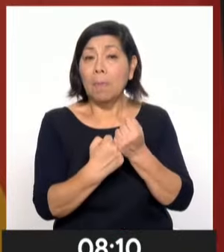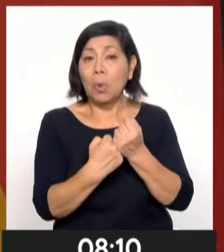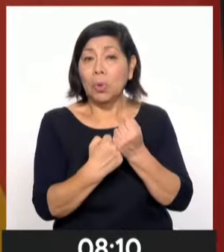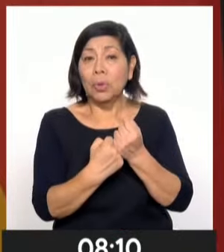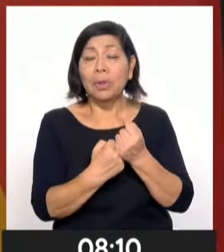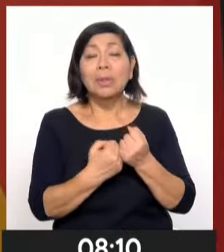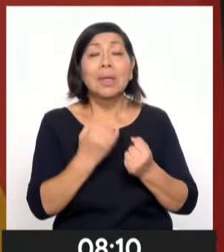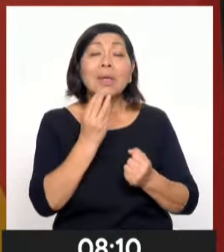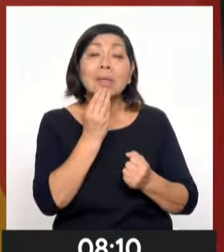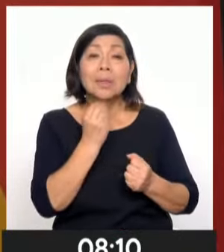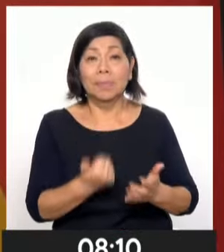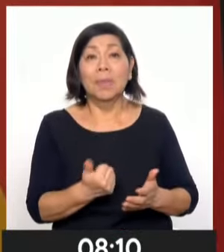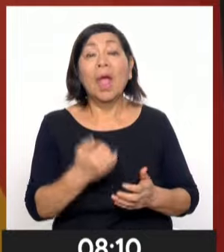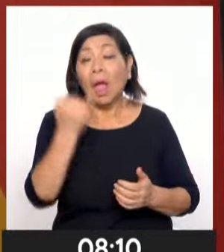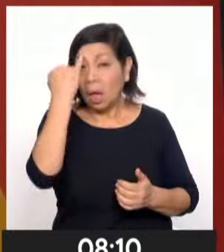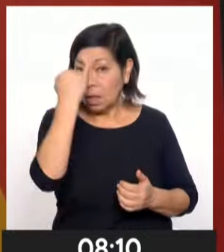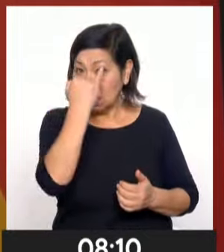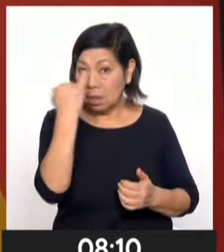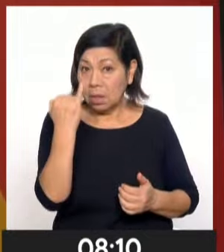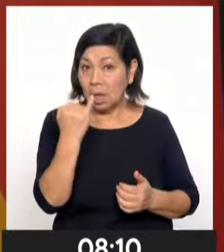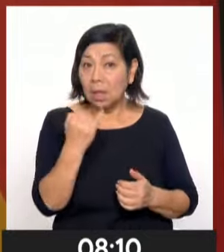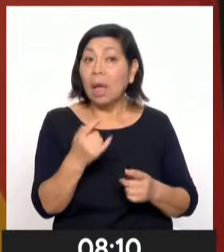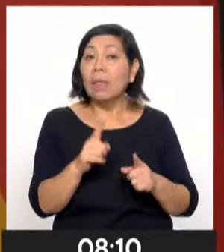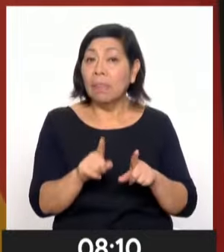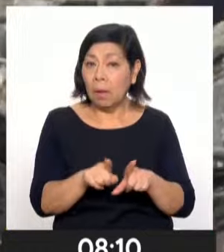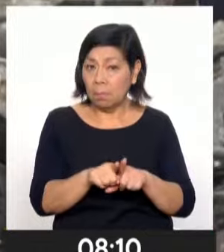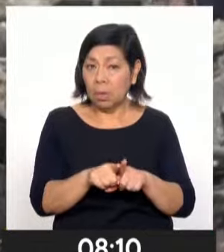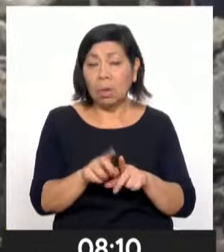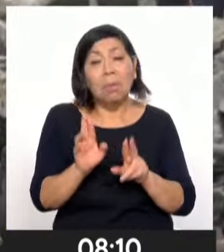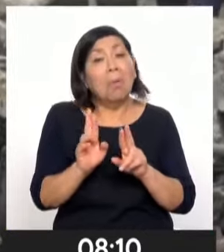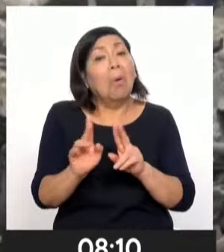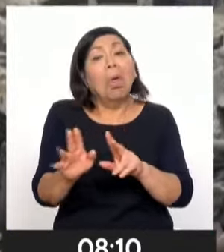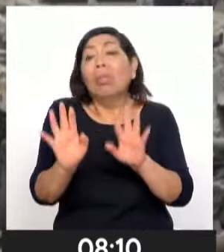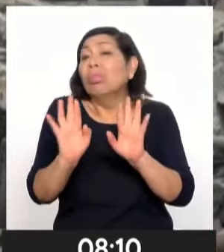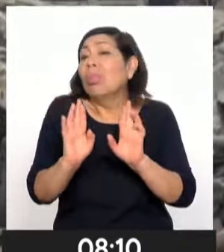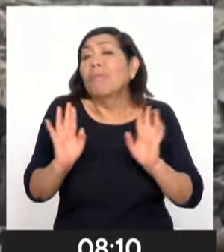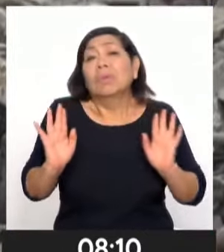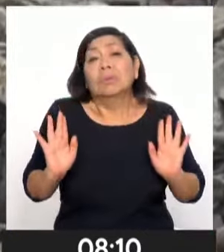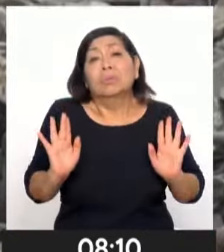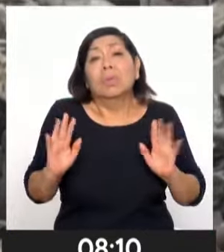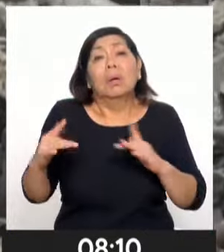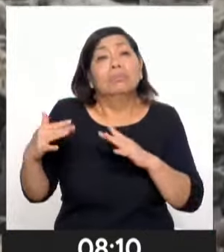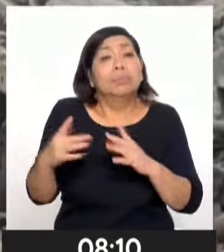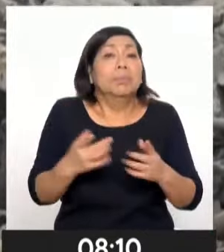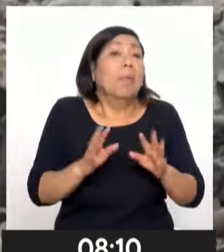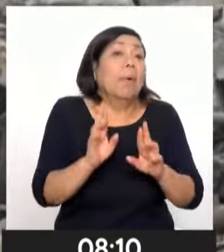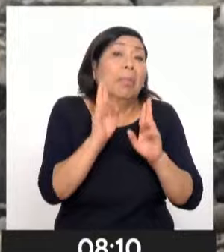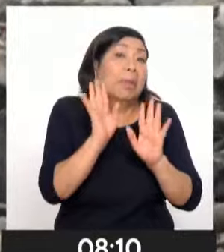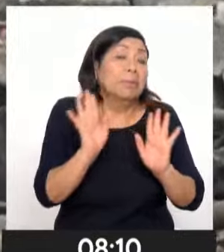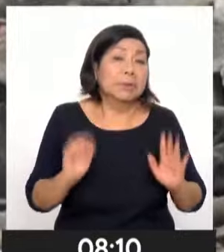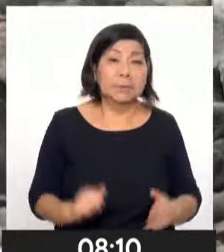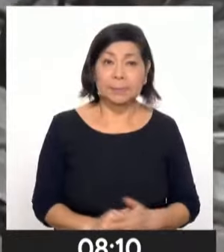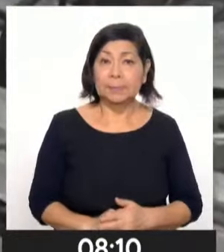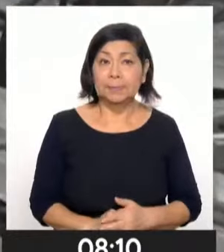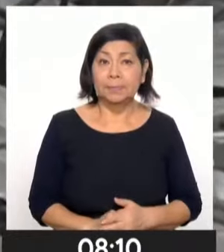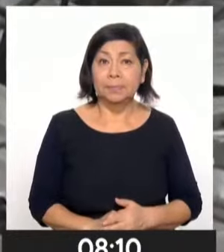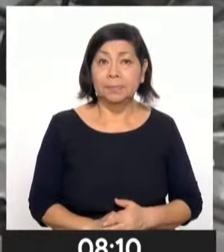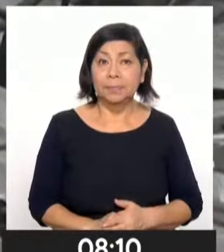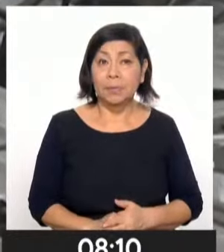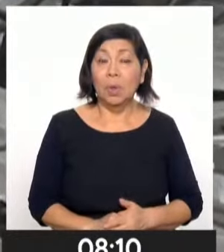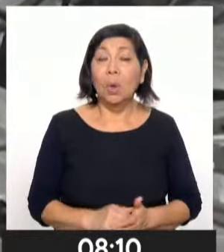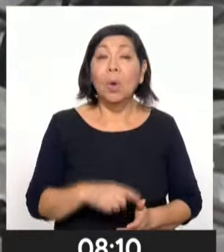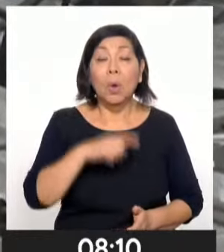israelí, mientras que Italia manifestó que tienen derecho a defenderse por el brutal ataque. Por su parte, el dignatario